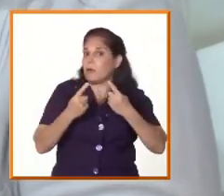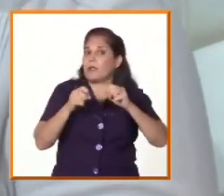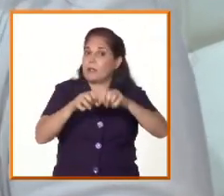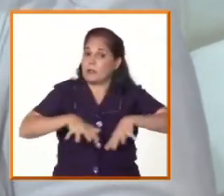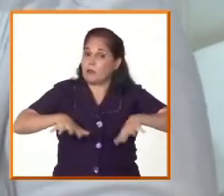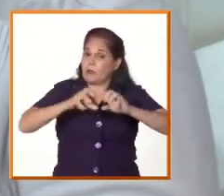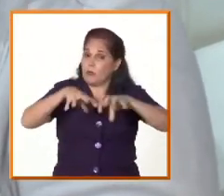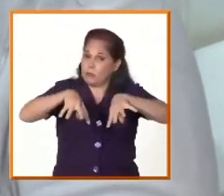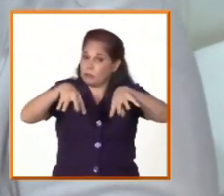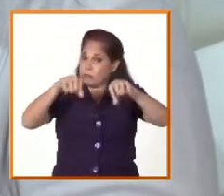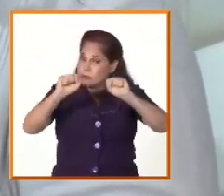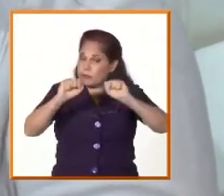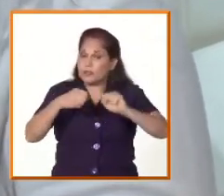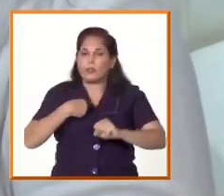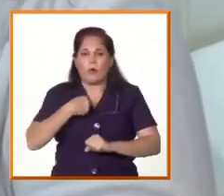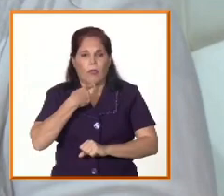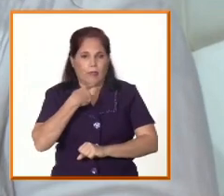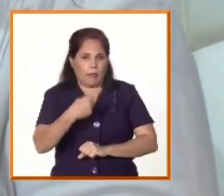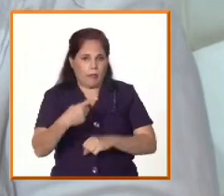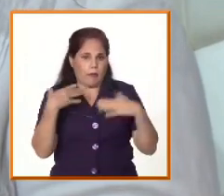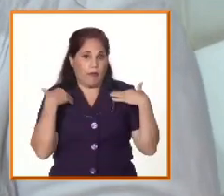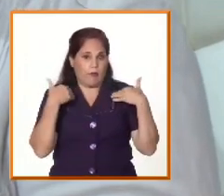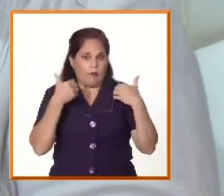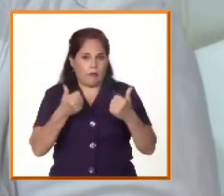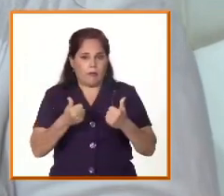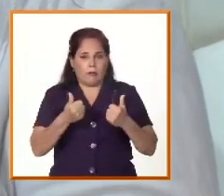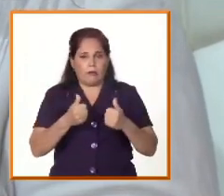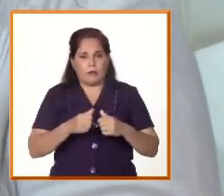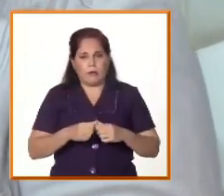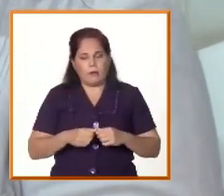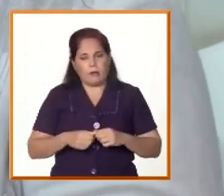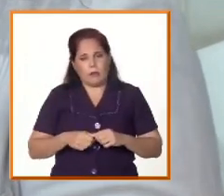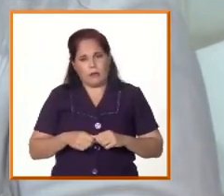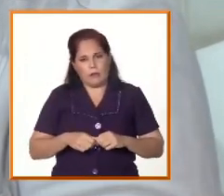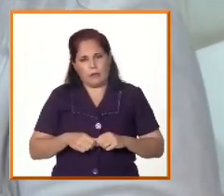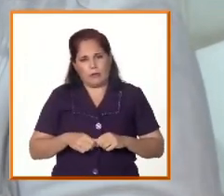yo tengo que decir aquí que la dirección del país